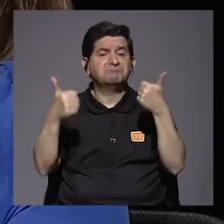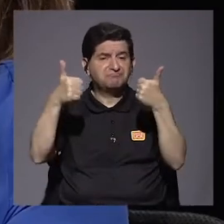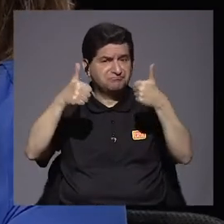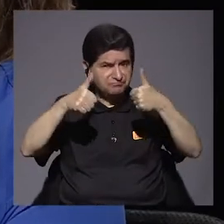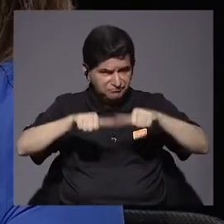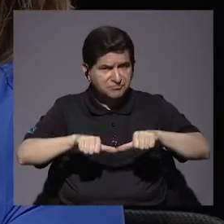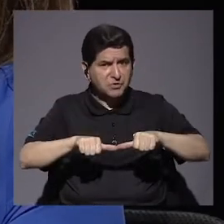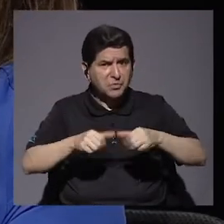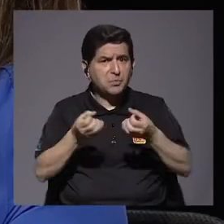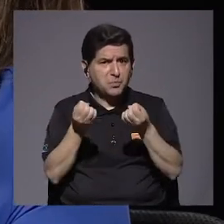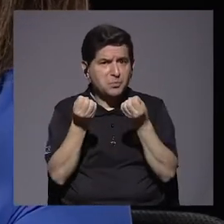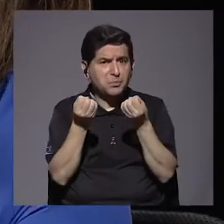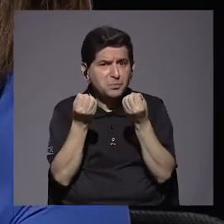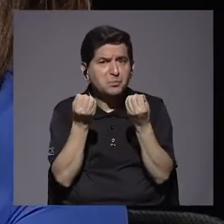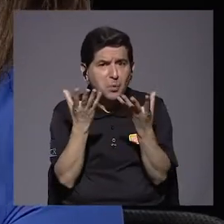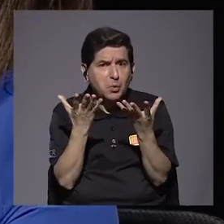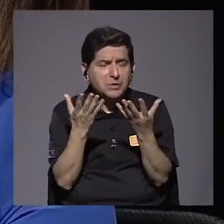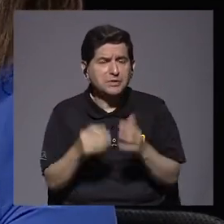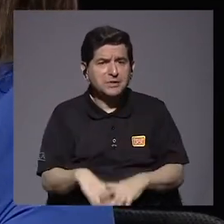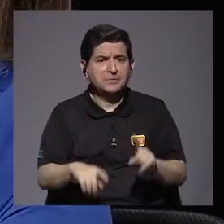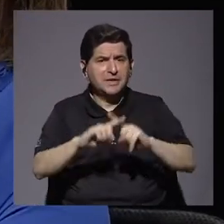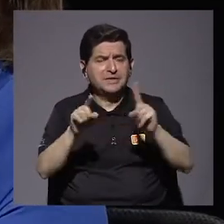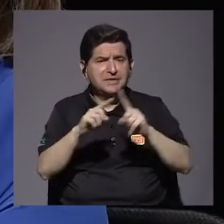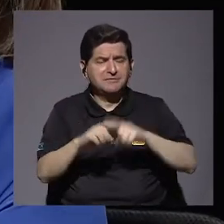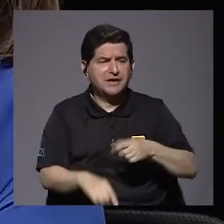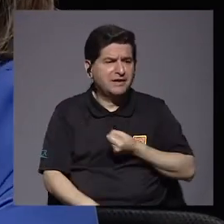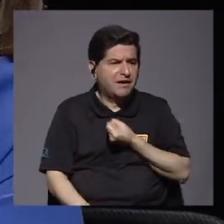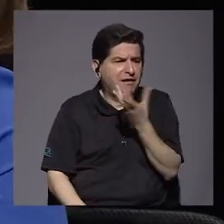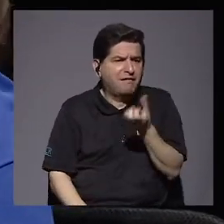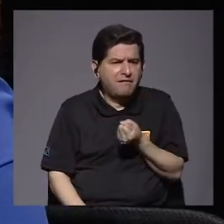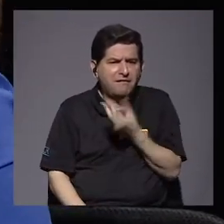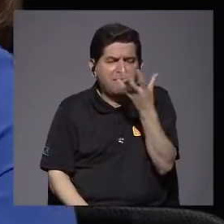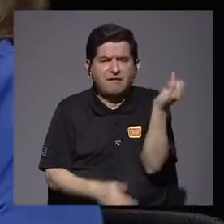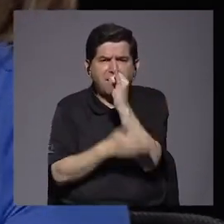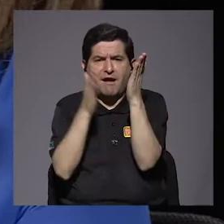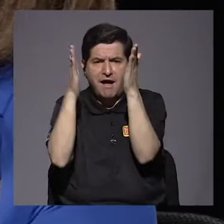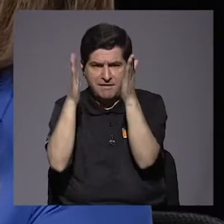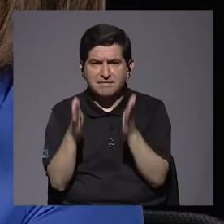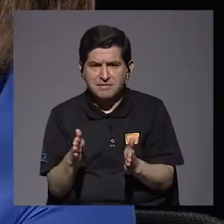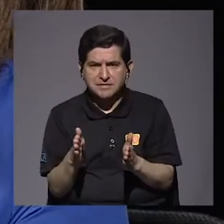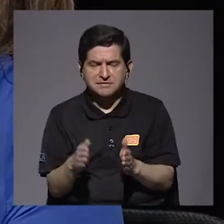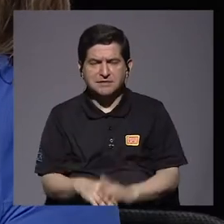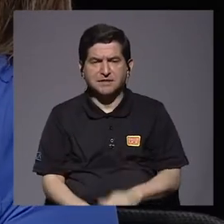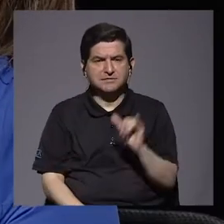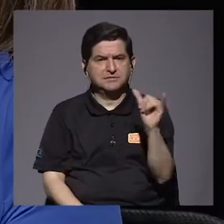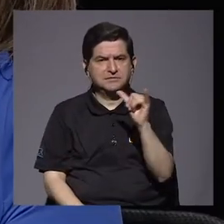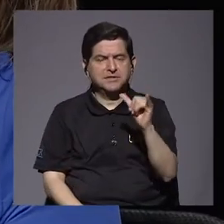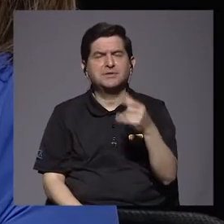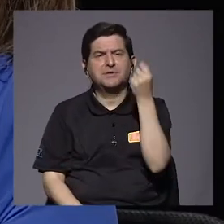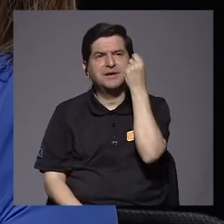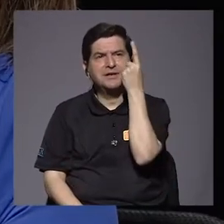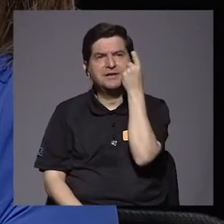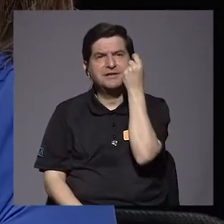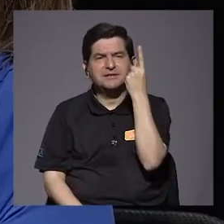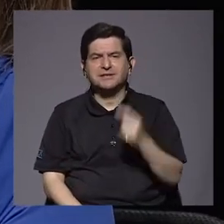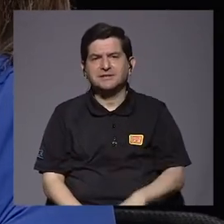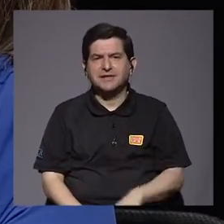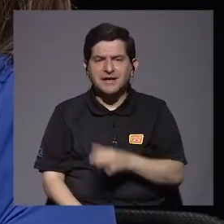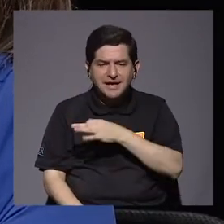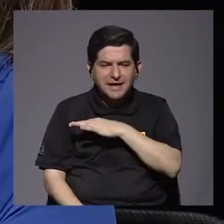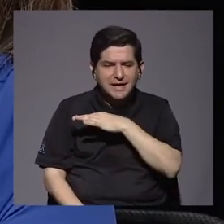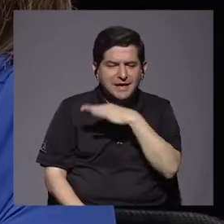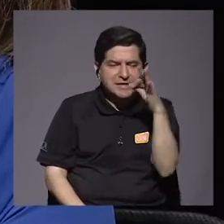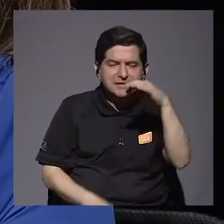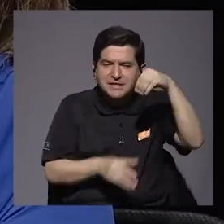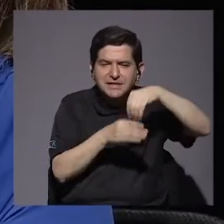en muchos de las manifestaciones de los artistas, Porque también, bueno, hay que entender el espíritu y la